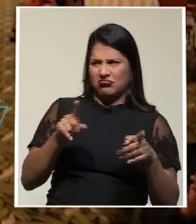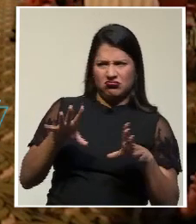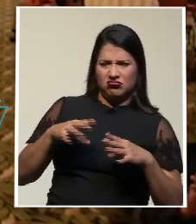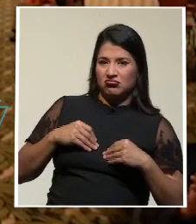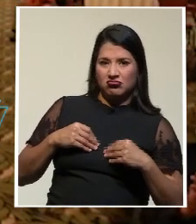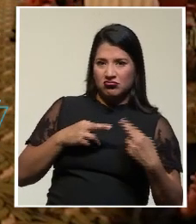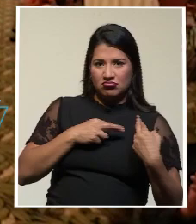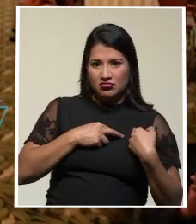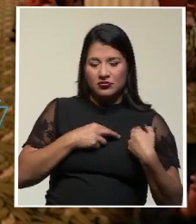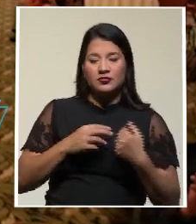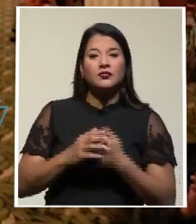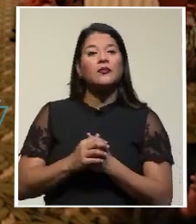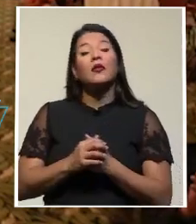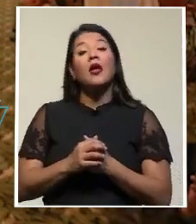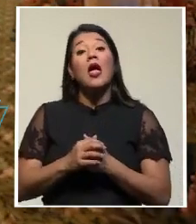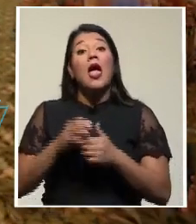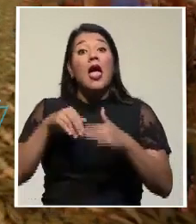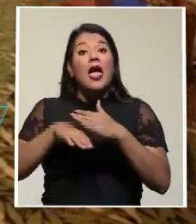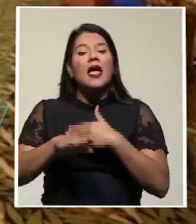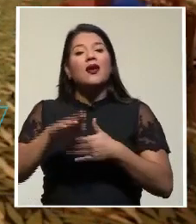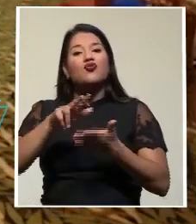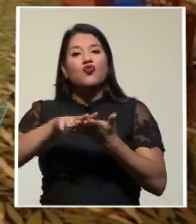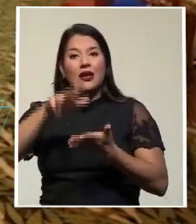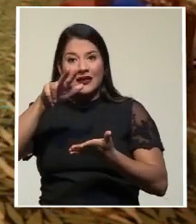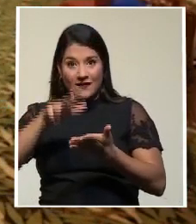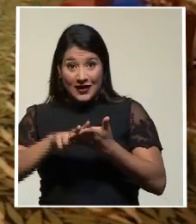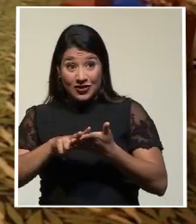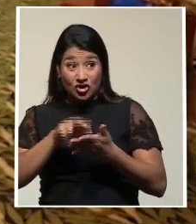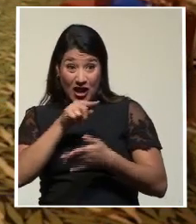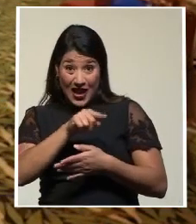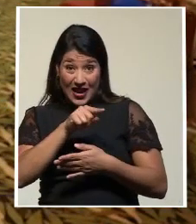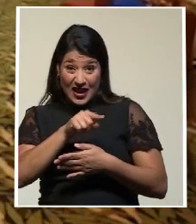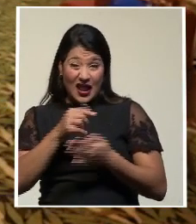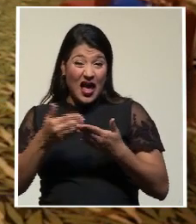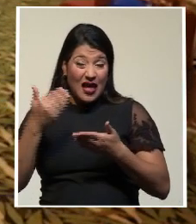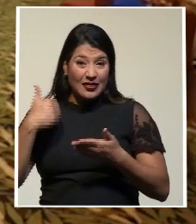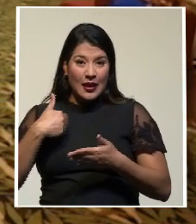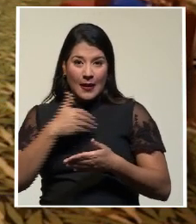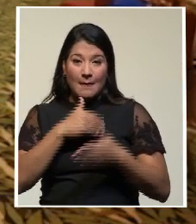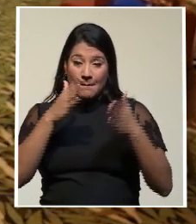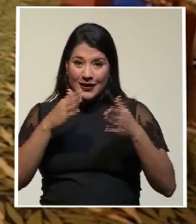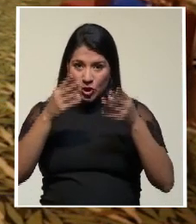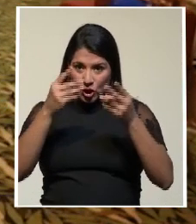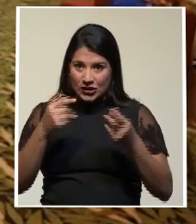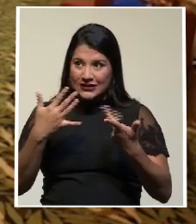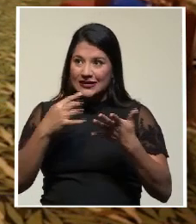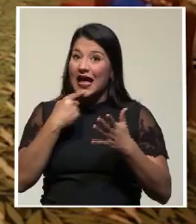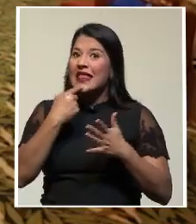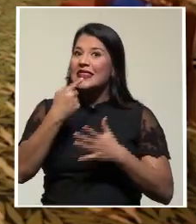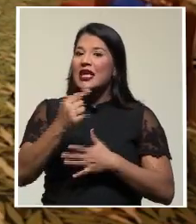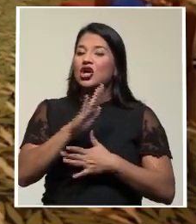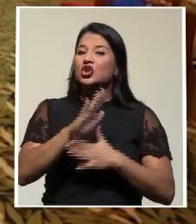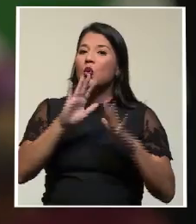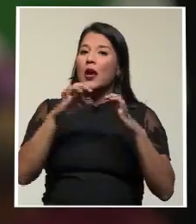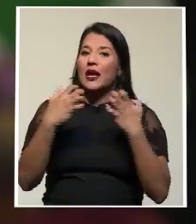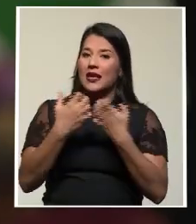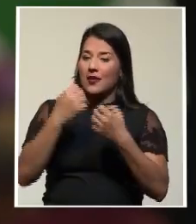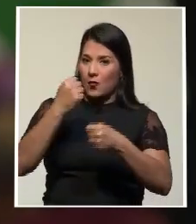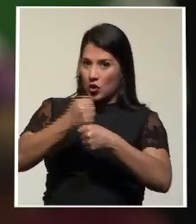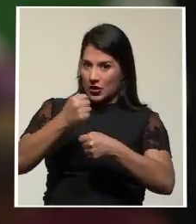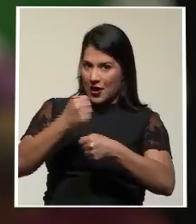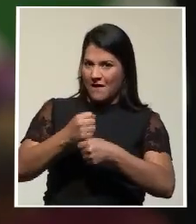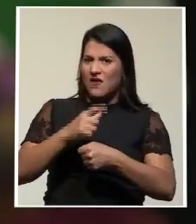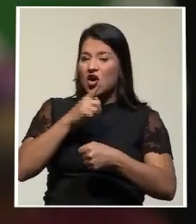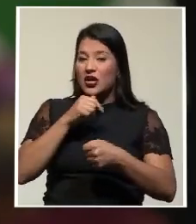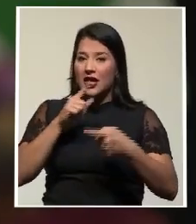desmarcado. Durante la ratificación, el exministro de Hacienda dio a conocer quiénes le acompañarán en su fórmula presidencial. Se trata